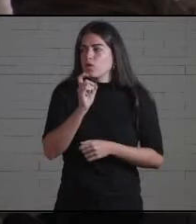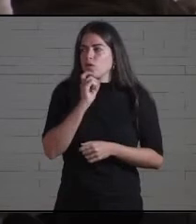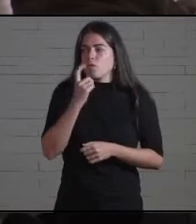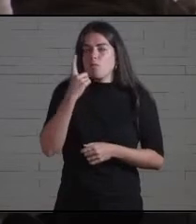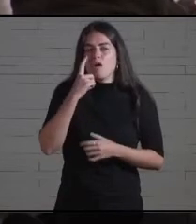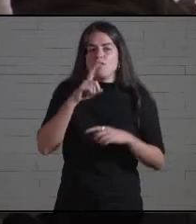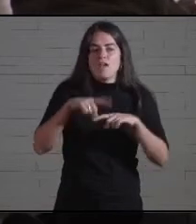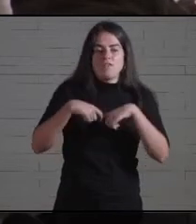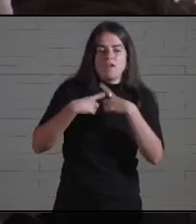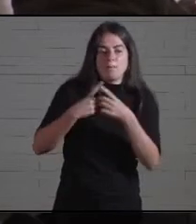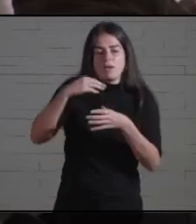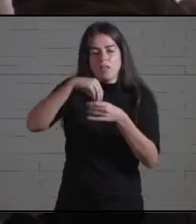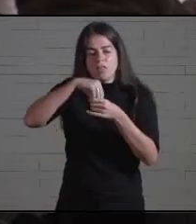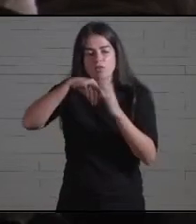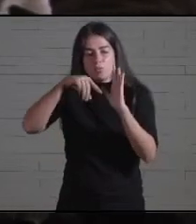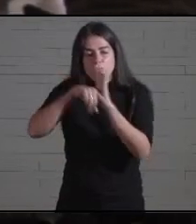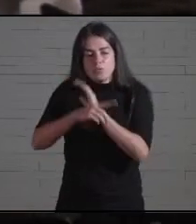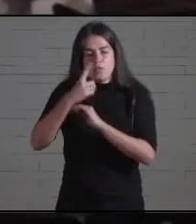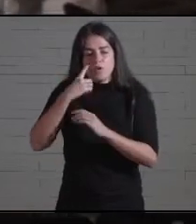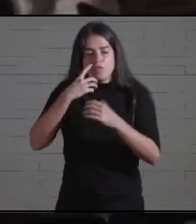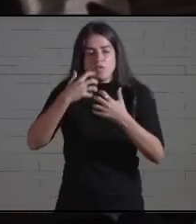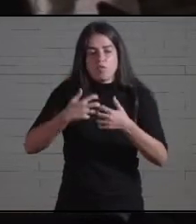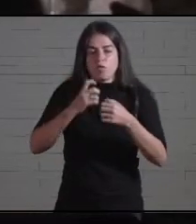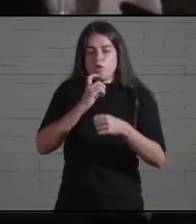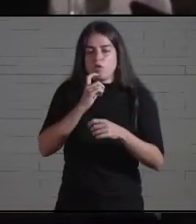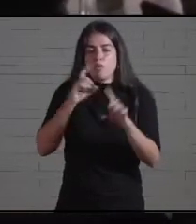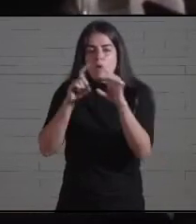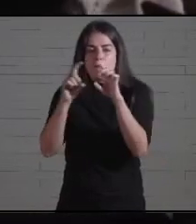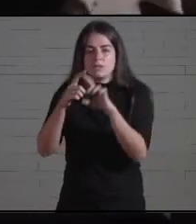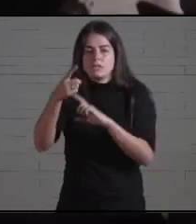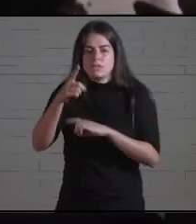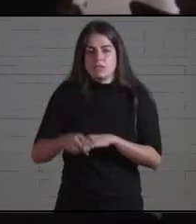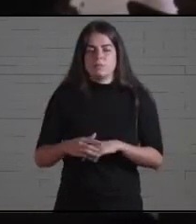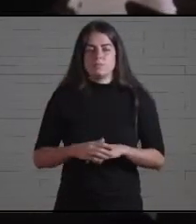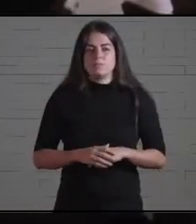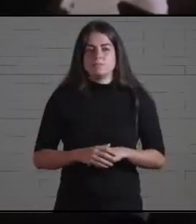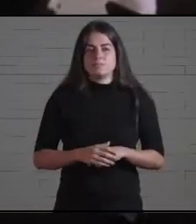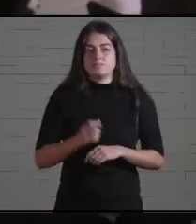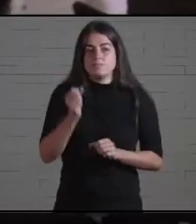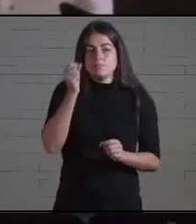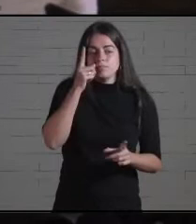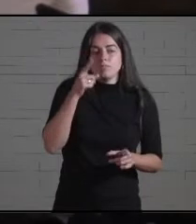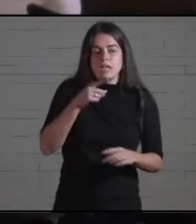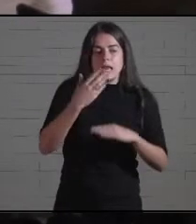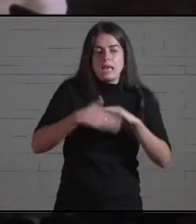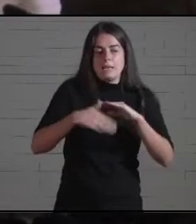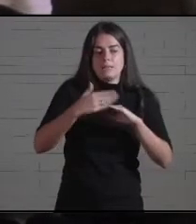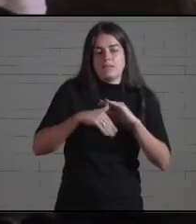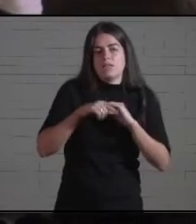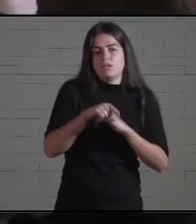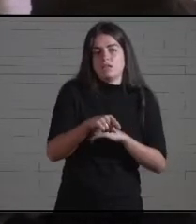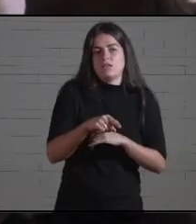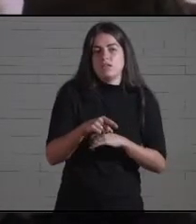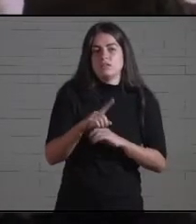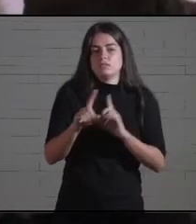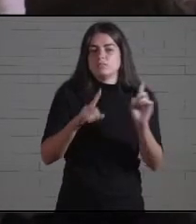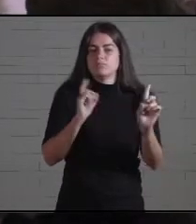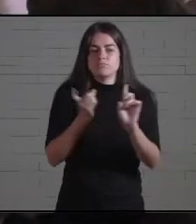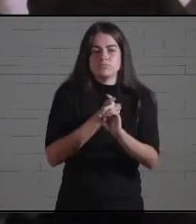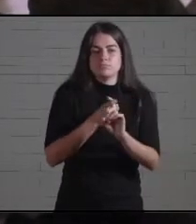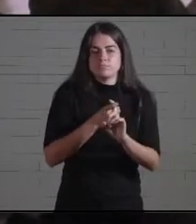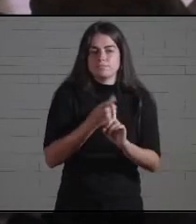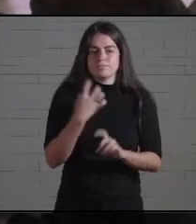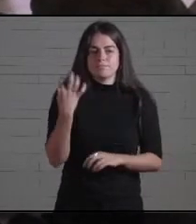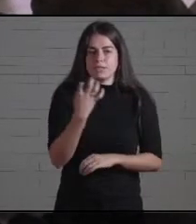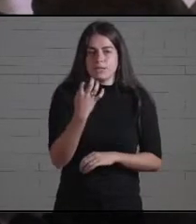las familias o de las empresas, ¿vale? Sabiendo este, teniendo en cuenta esta limitación, lo que hemos encontrado es